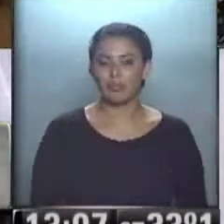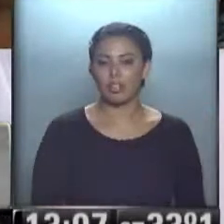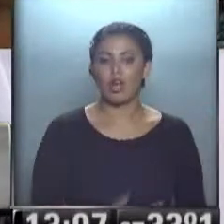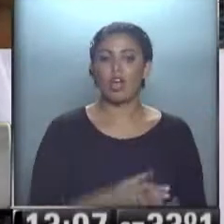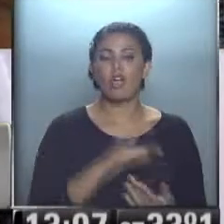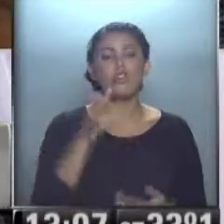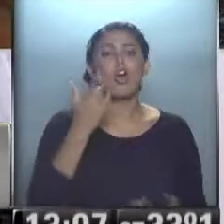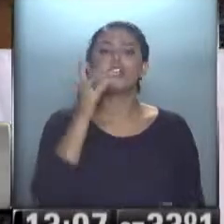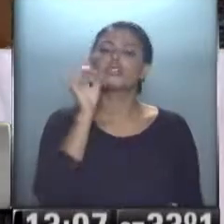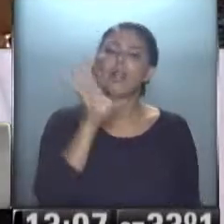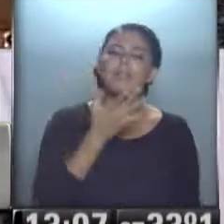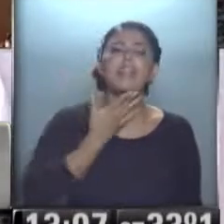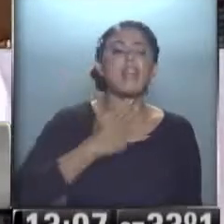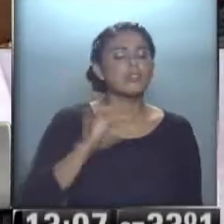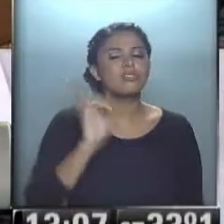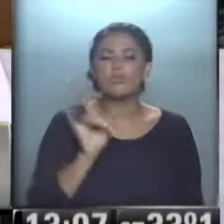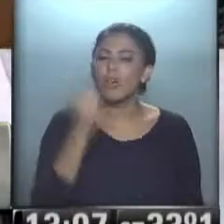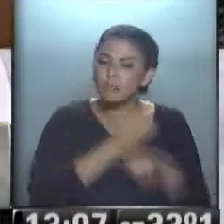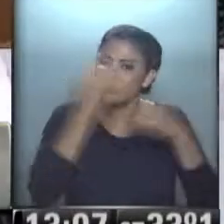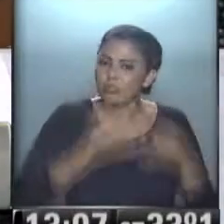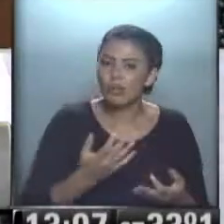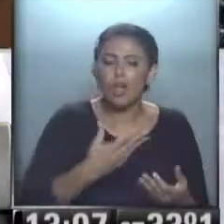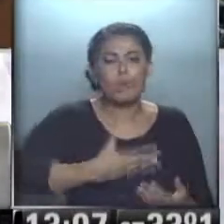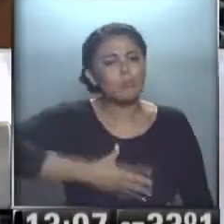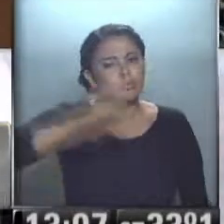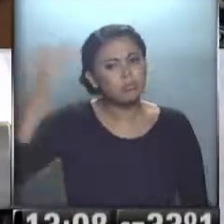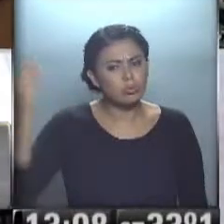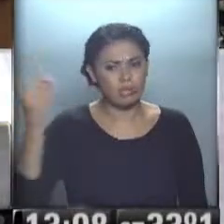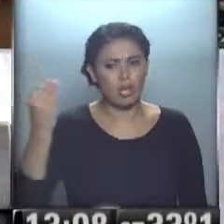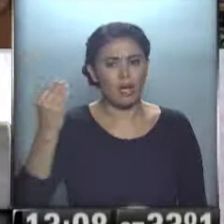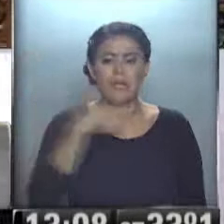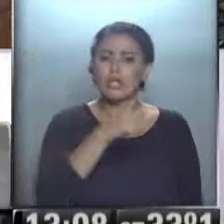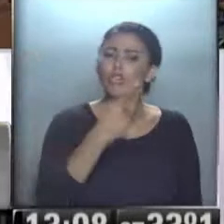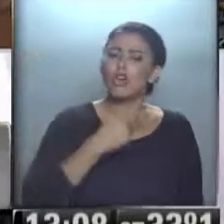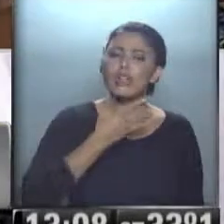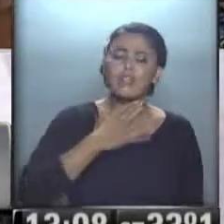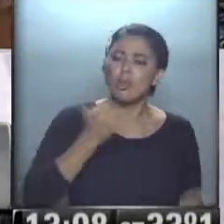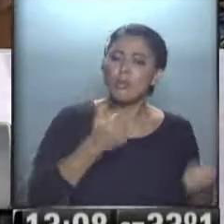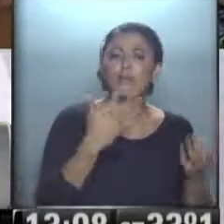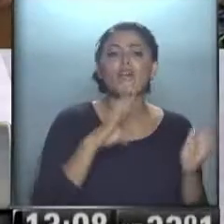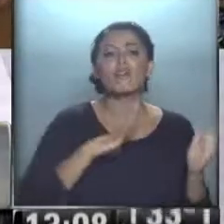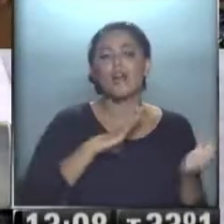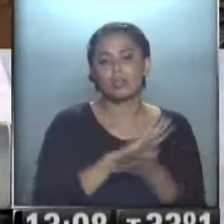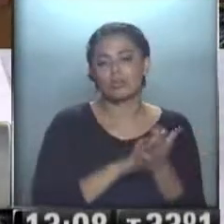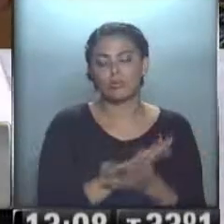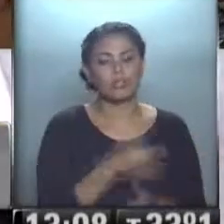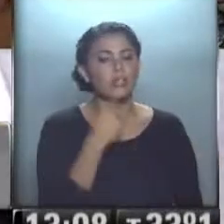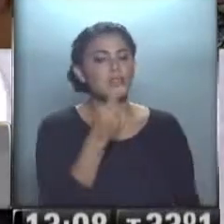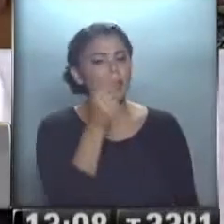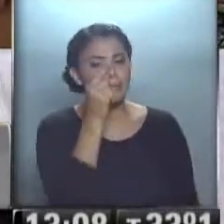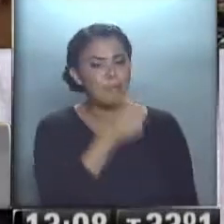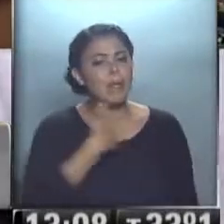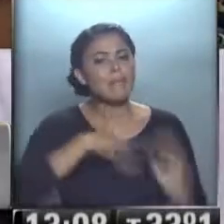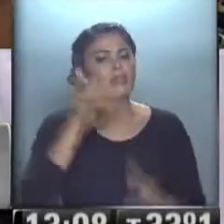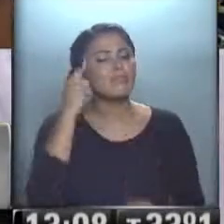gestos e intenciones, porque muchas veces hay muchos gestos, muy buenas intenciones, pero faltan los actos. ¿Qué piensa la mayoría de los papás